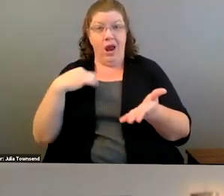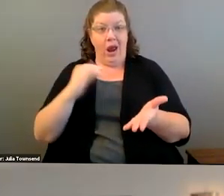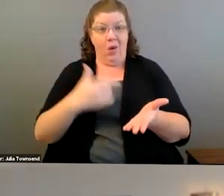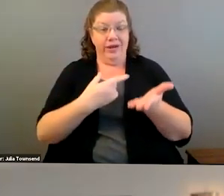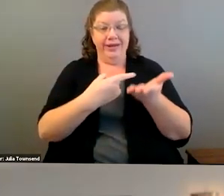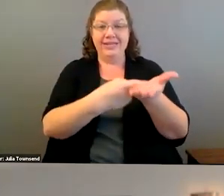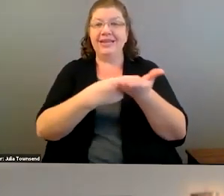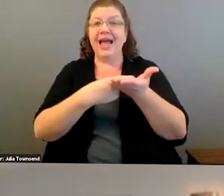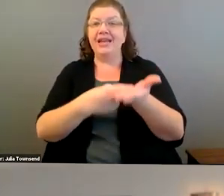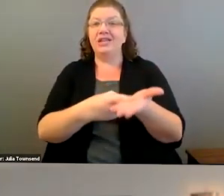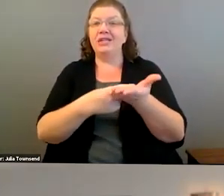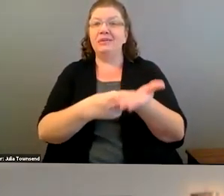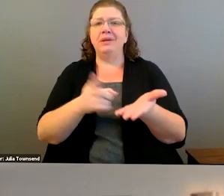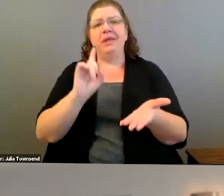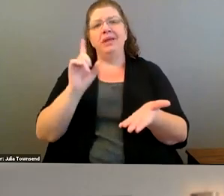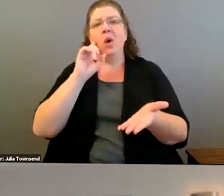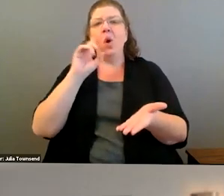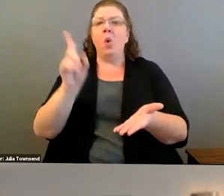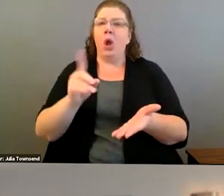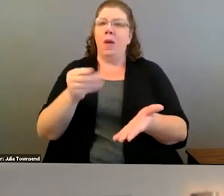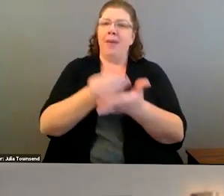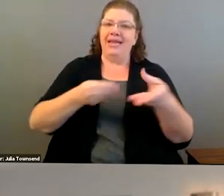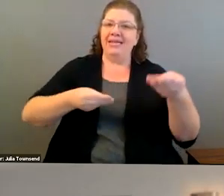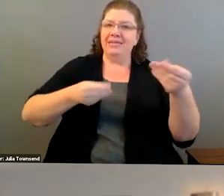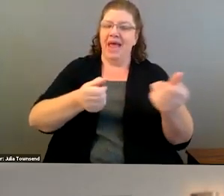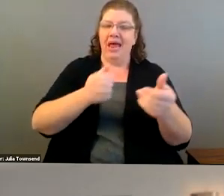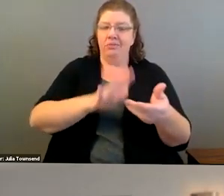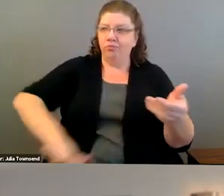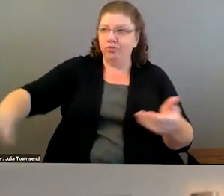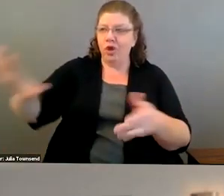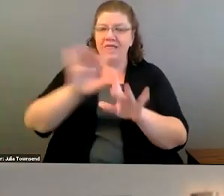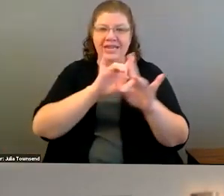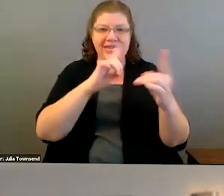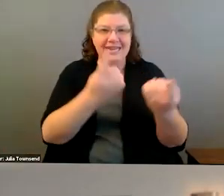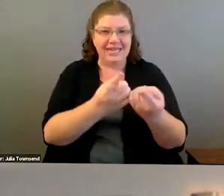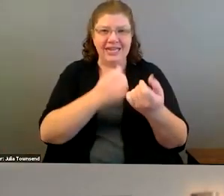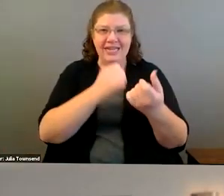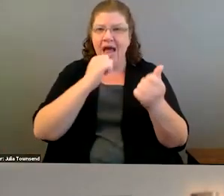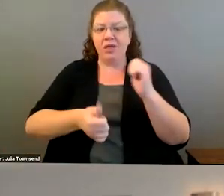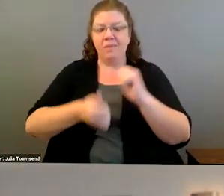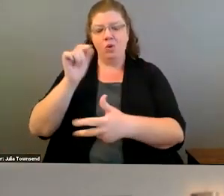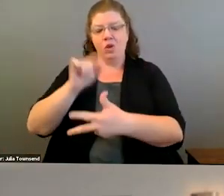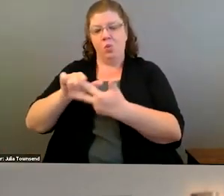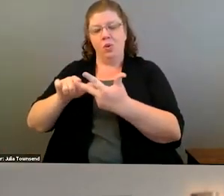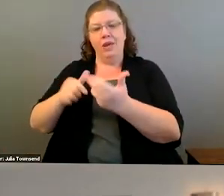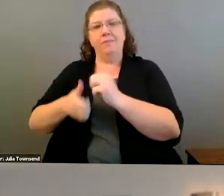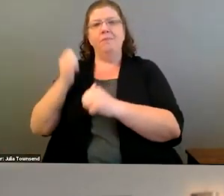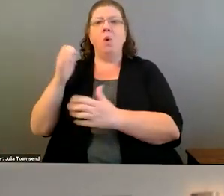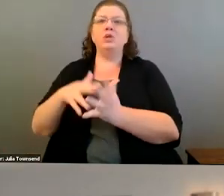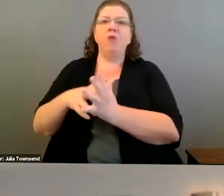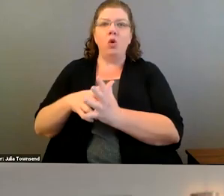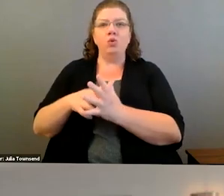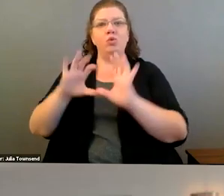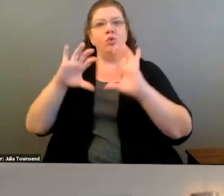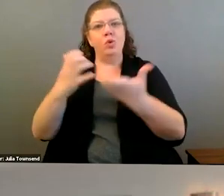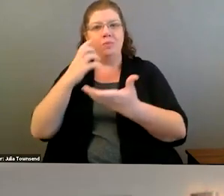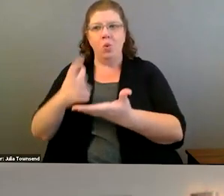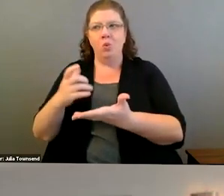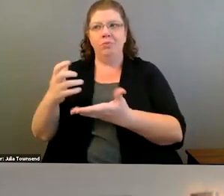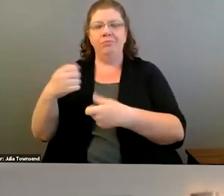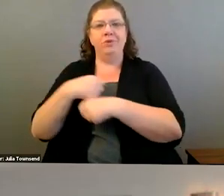manning análisis donde se está gastando el dinero a nivel distrital en lugar de los tres grupos más vulnerables que generaron